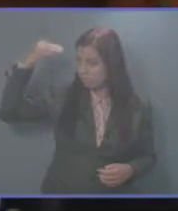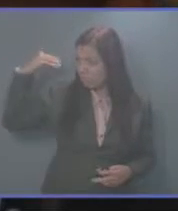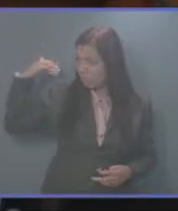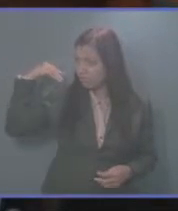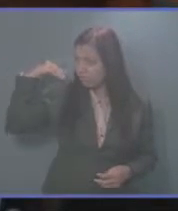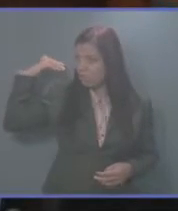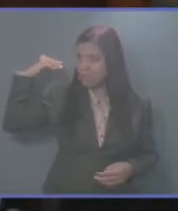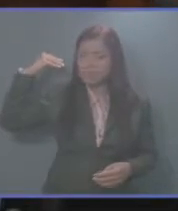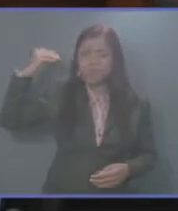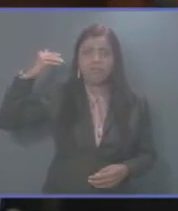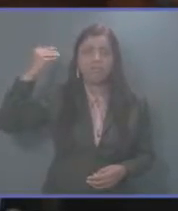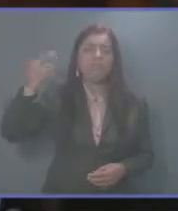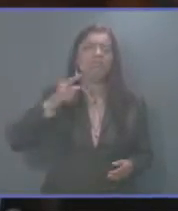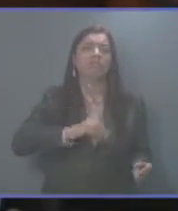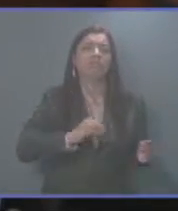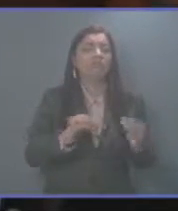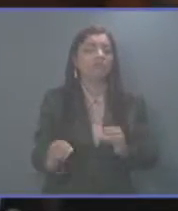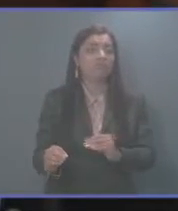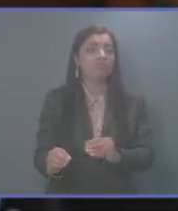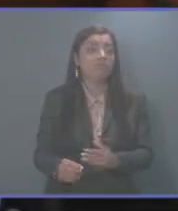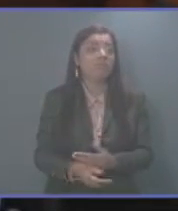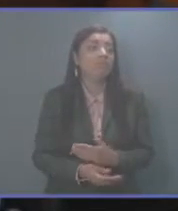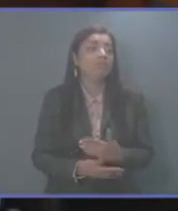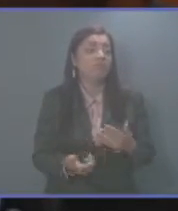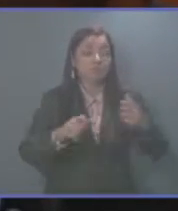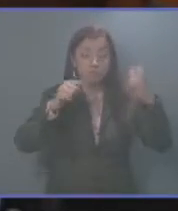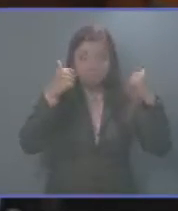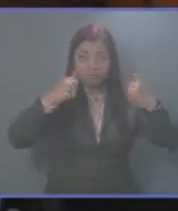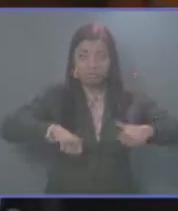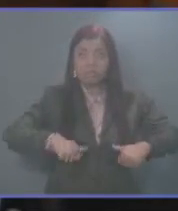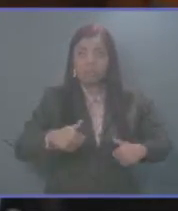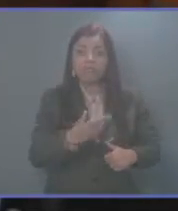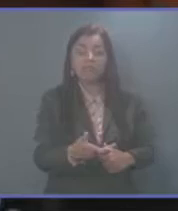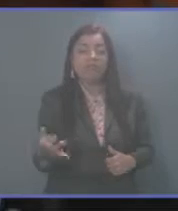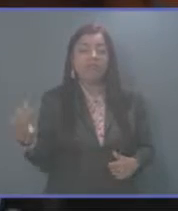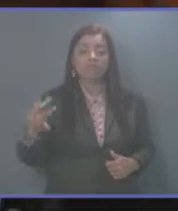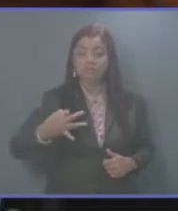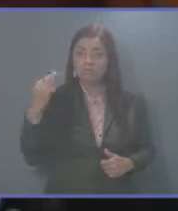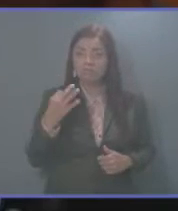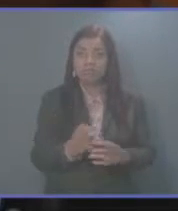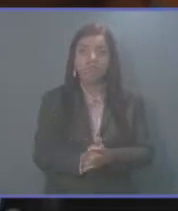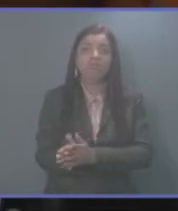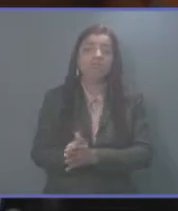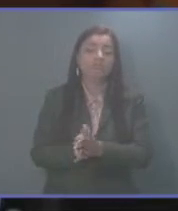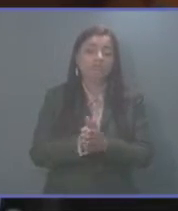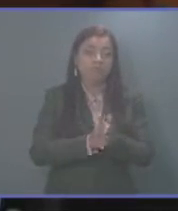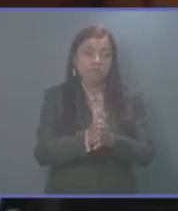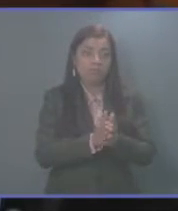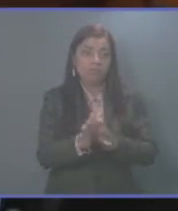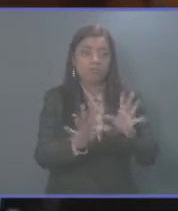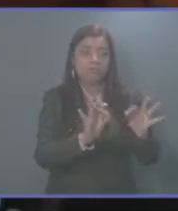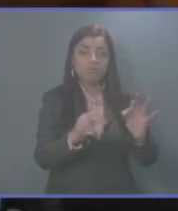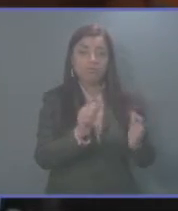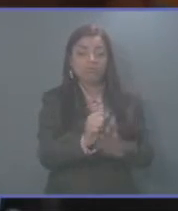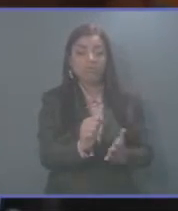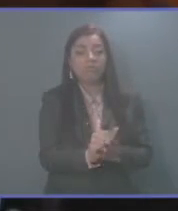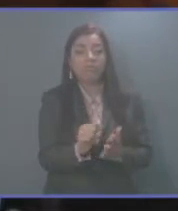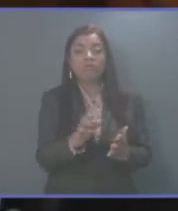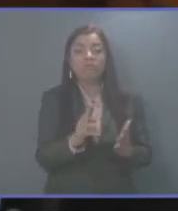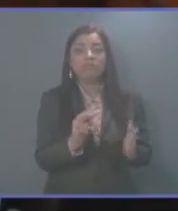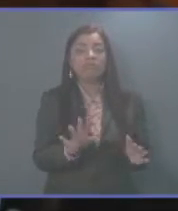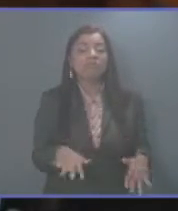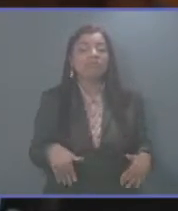en vigencia. Se ha constatado la necesidad e importancia de reformar algunos artículos